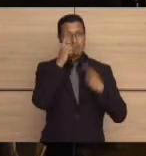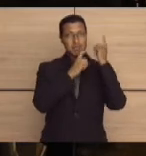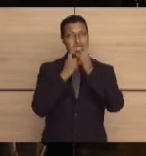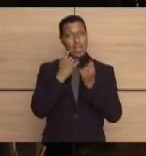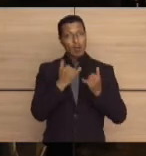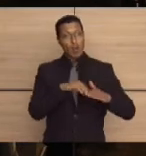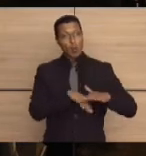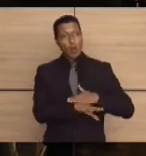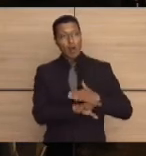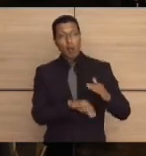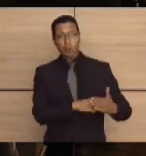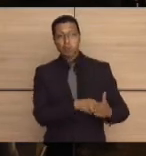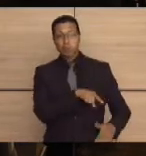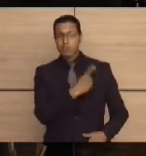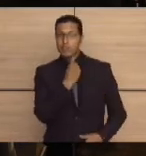hoy, después